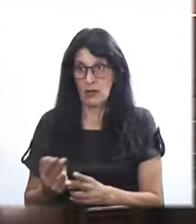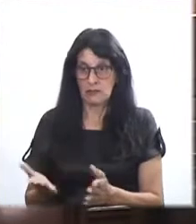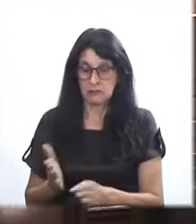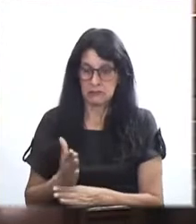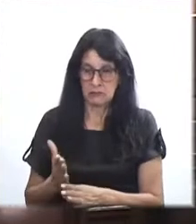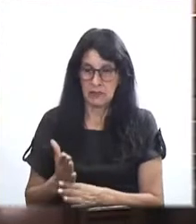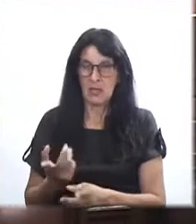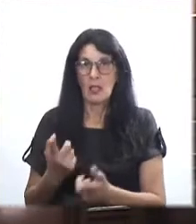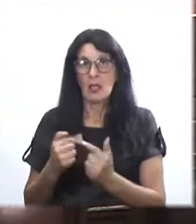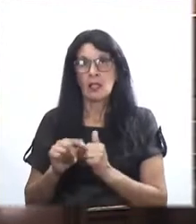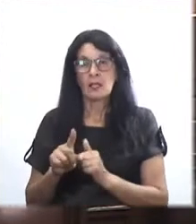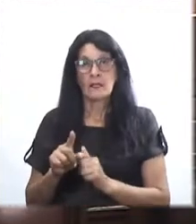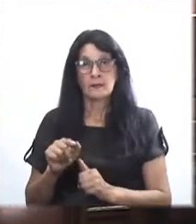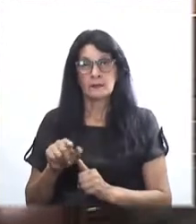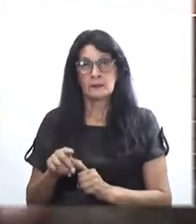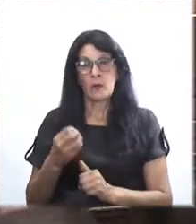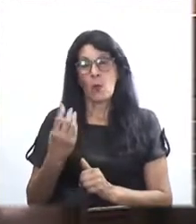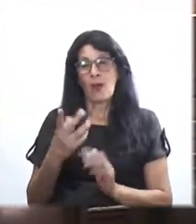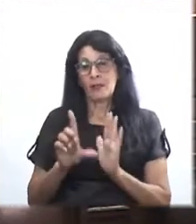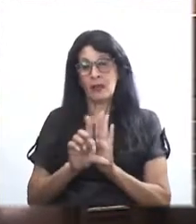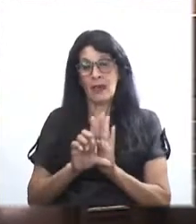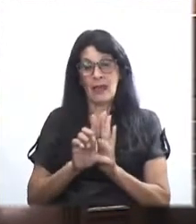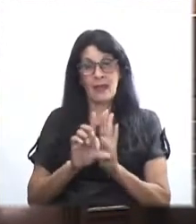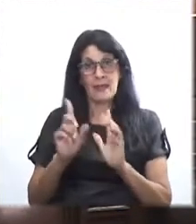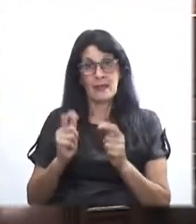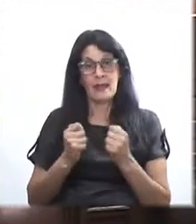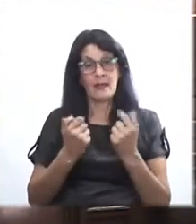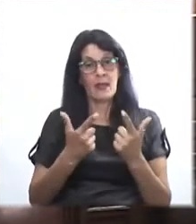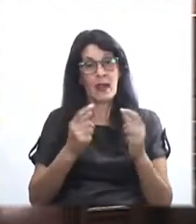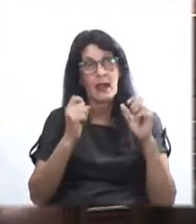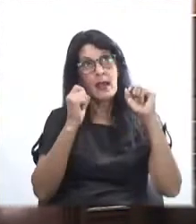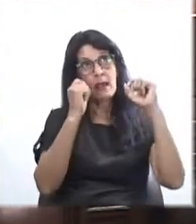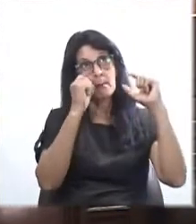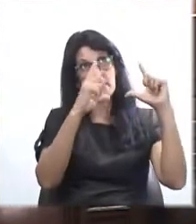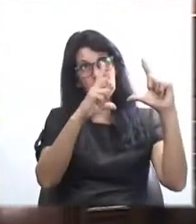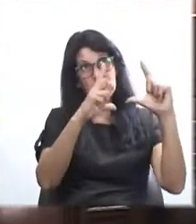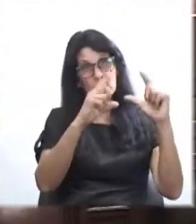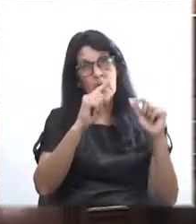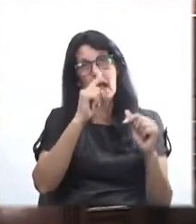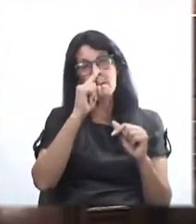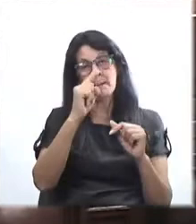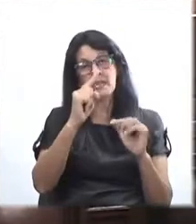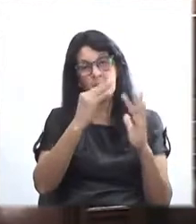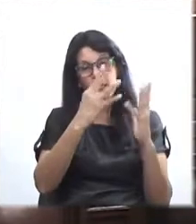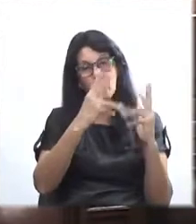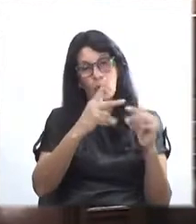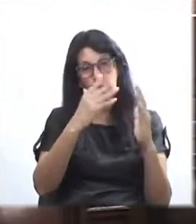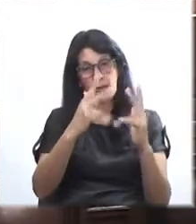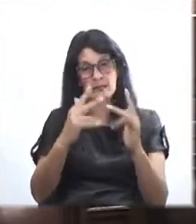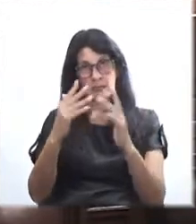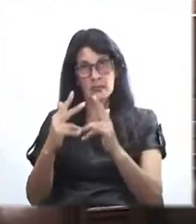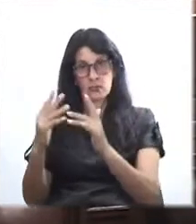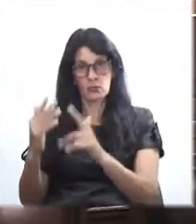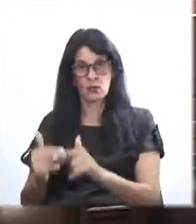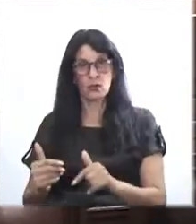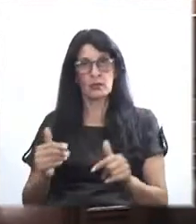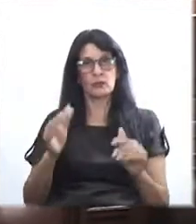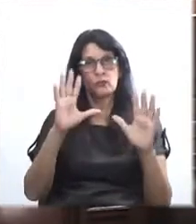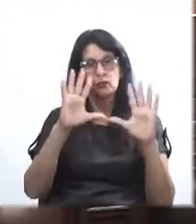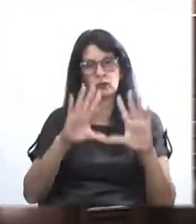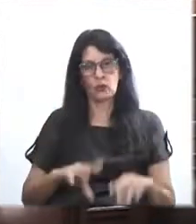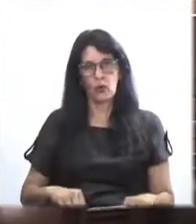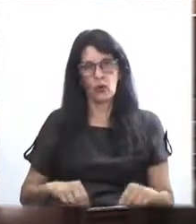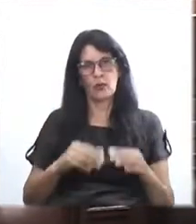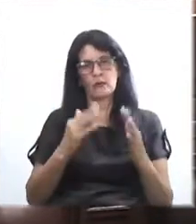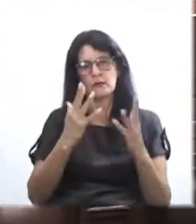Entonces, cuando la ley le da la personería jurídica a miles de organizaciones, todas las cajas, todas las